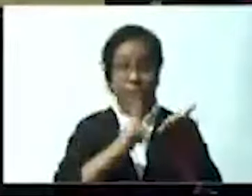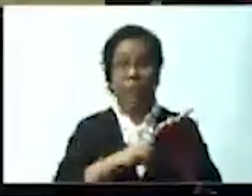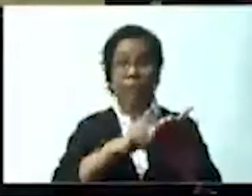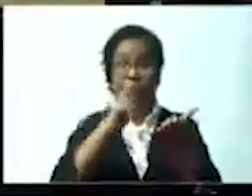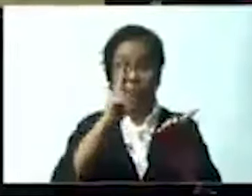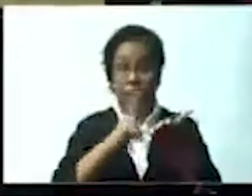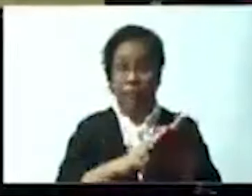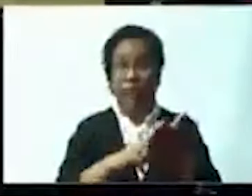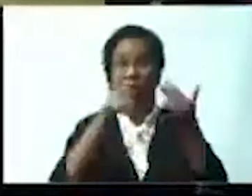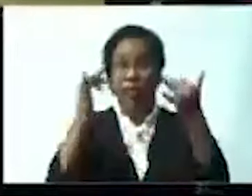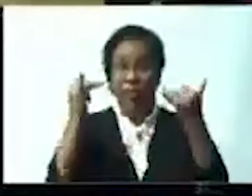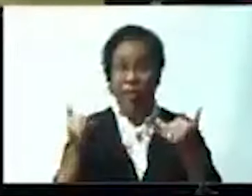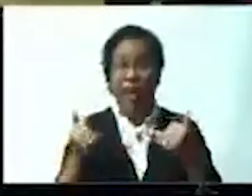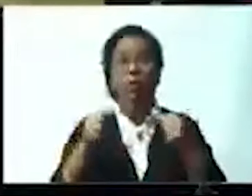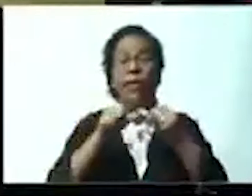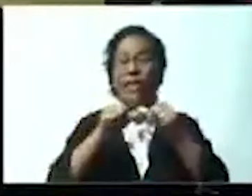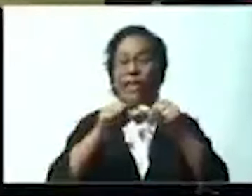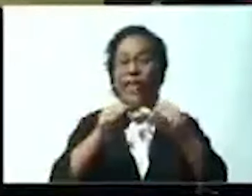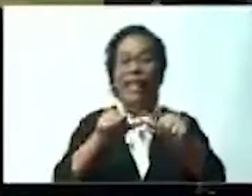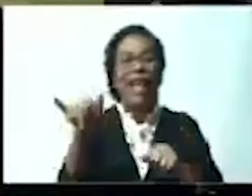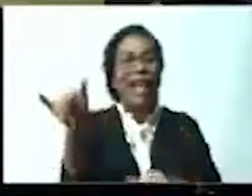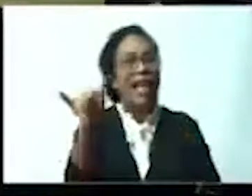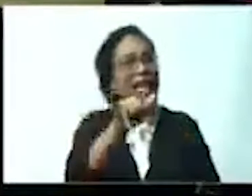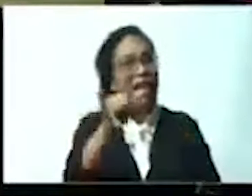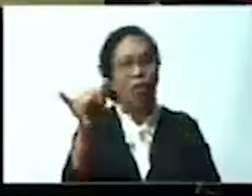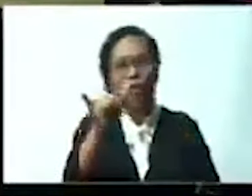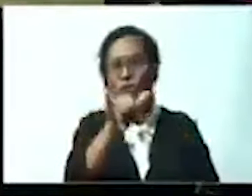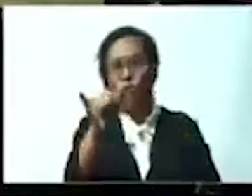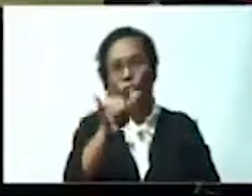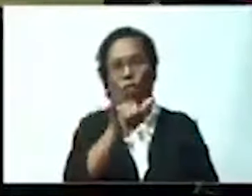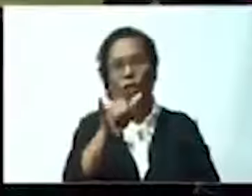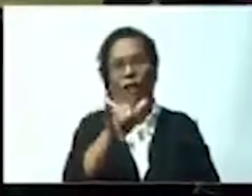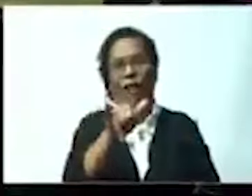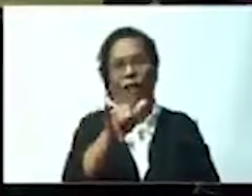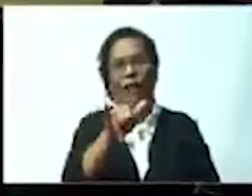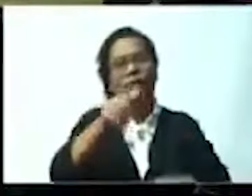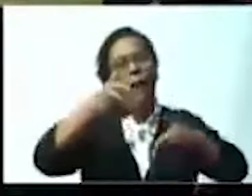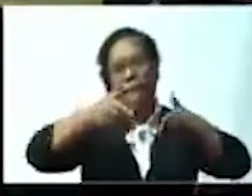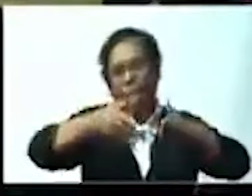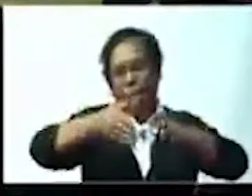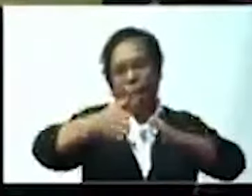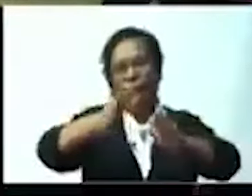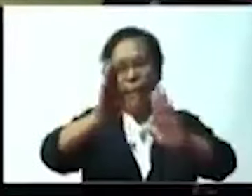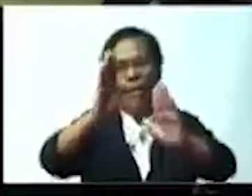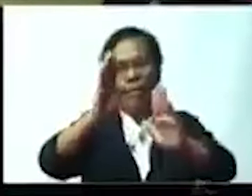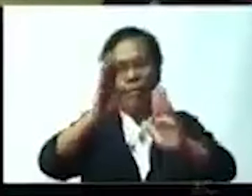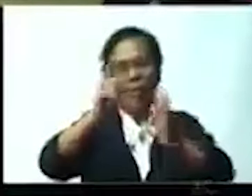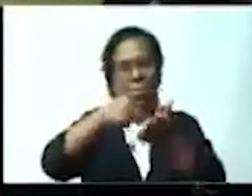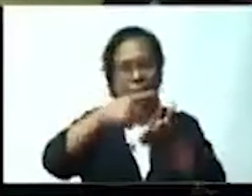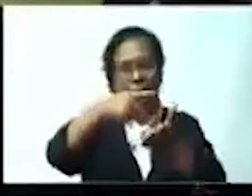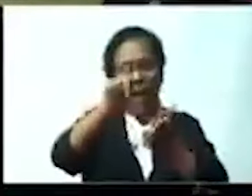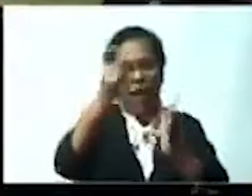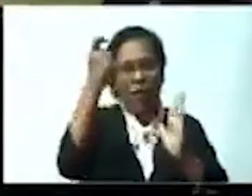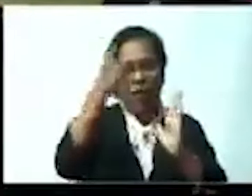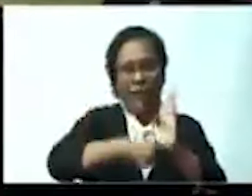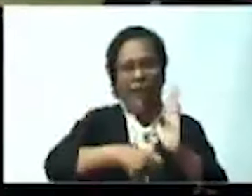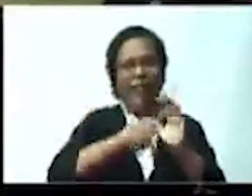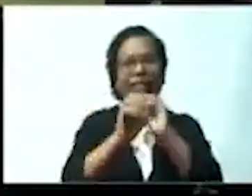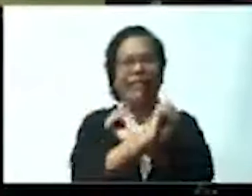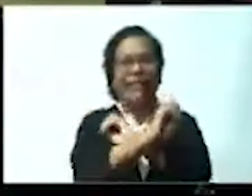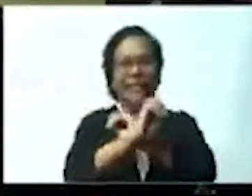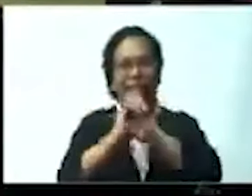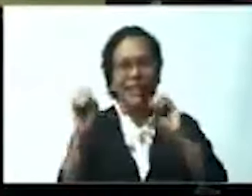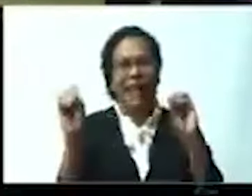esas exenciones vigentes, pero el gobierno de Luis Abinader le da un aumento en las tarifas que va a aumentar los pasajes,